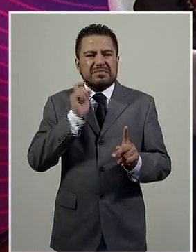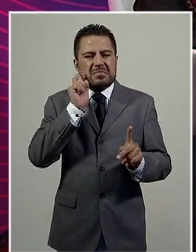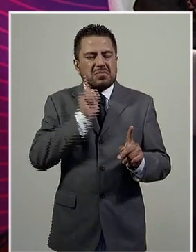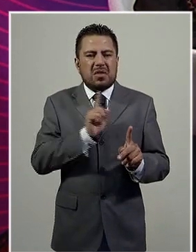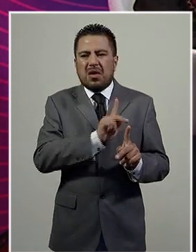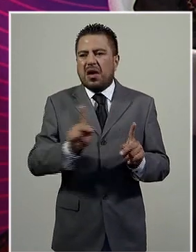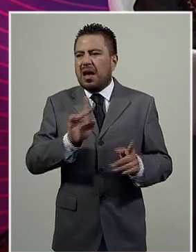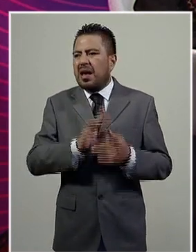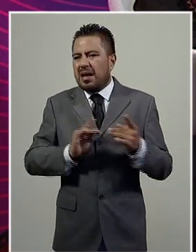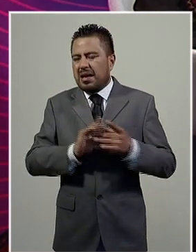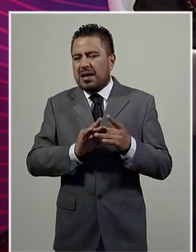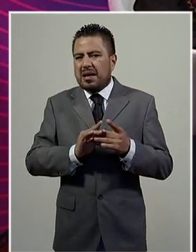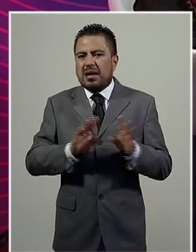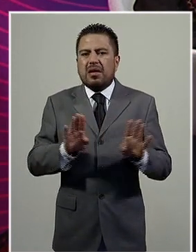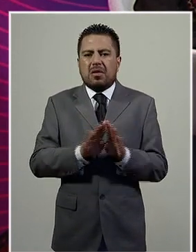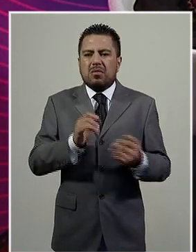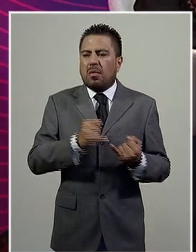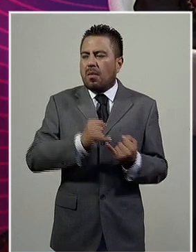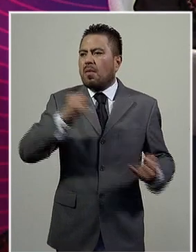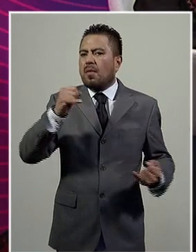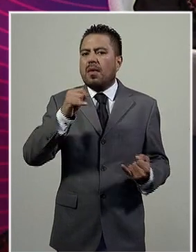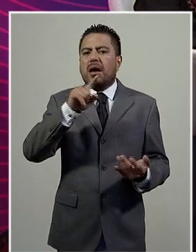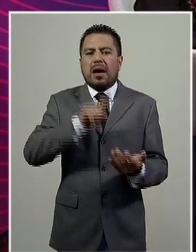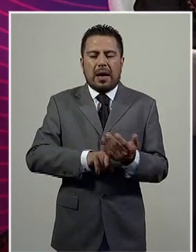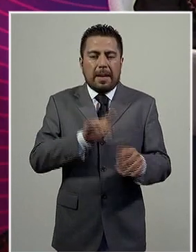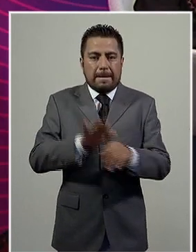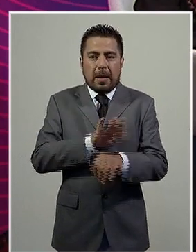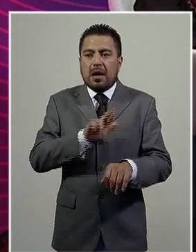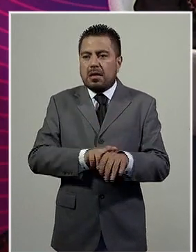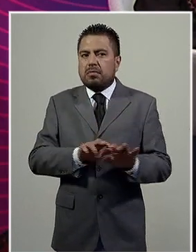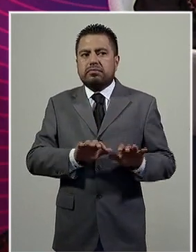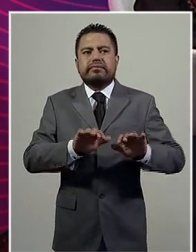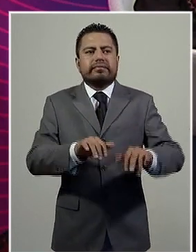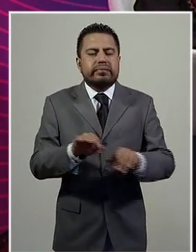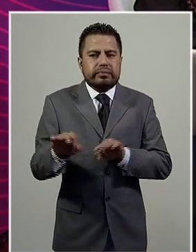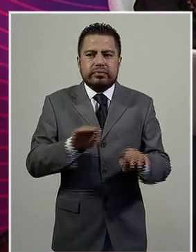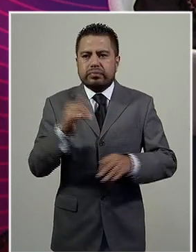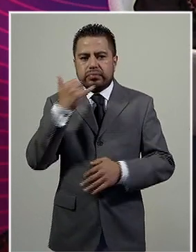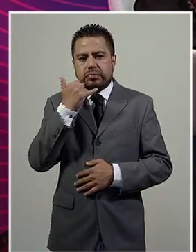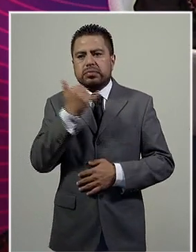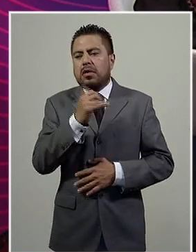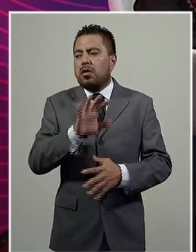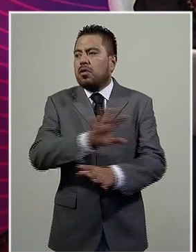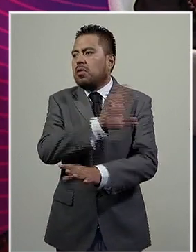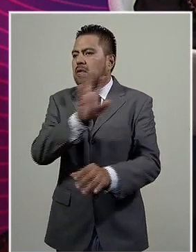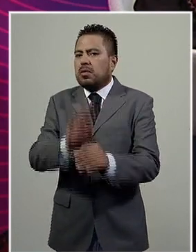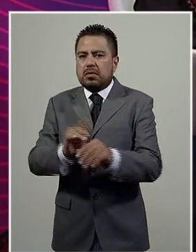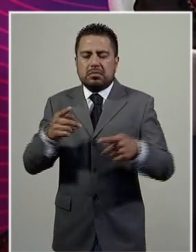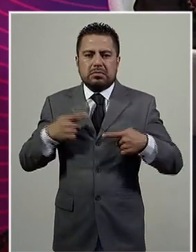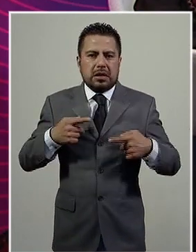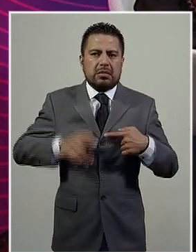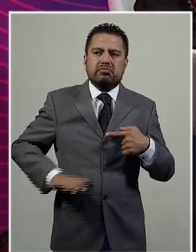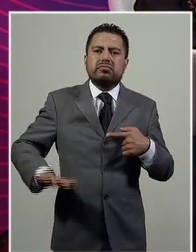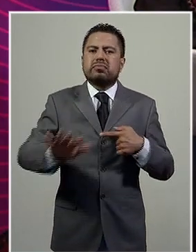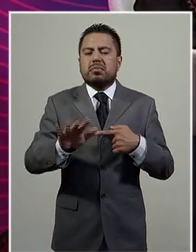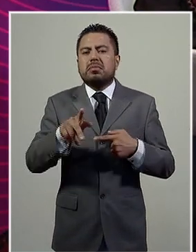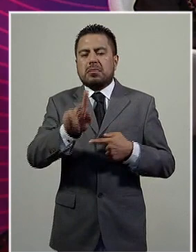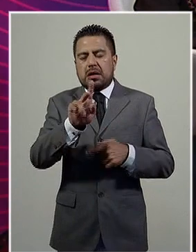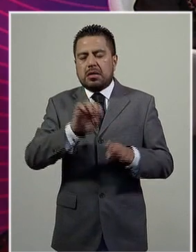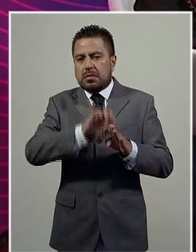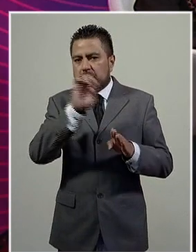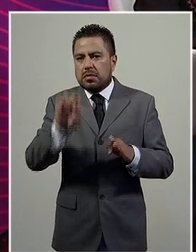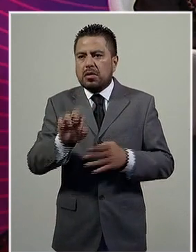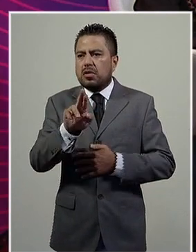mujeres delgadas que tienen más chance que las llamen para un trabajo que el resto de las personas. Pero, por